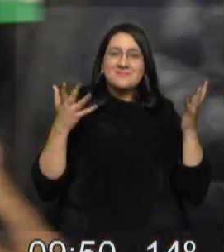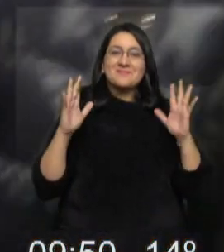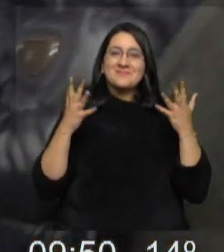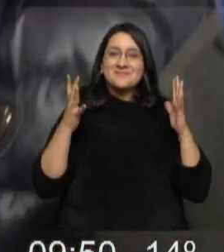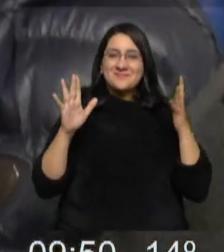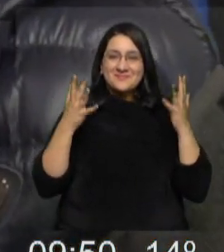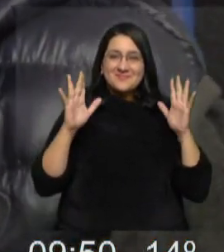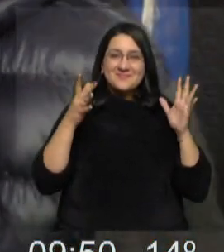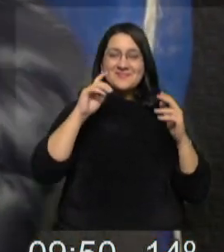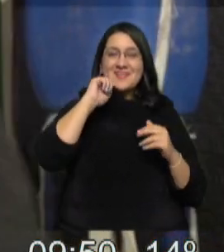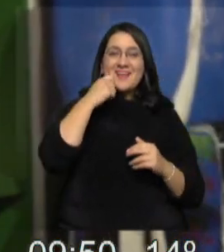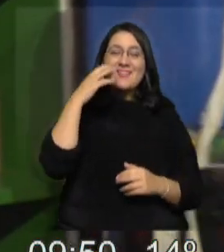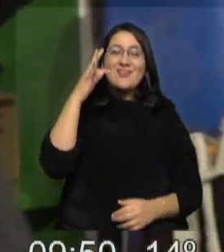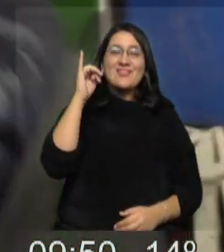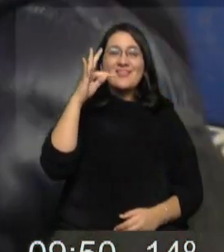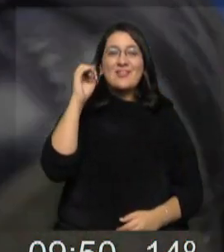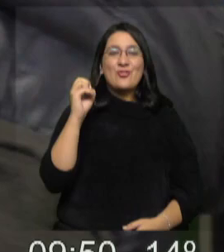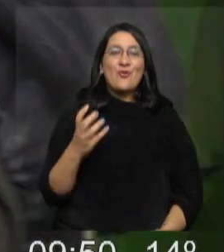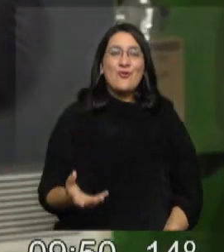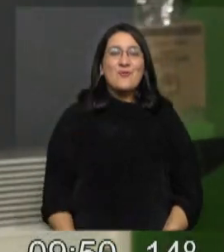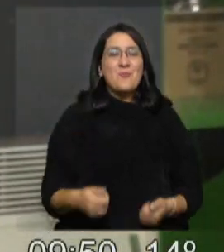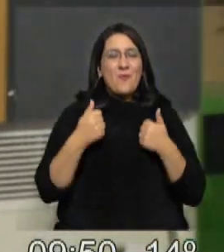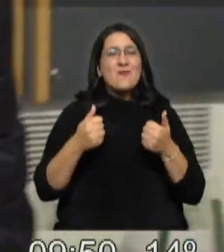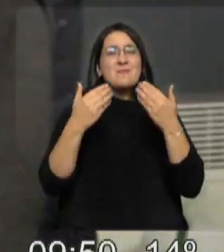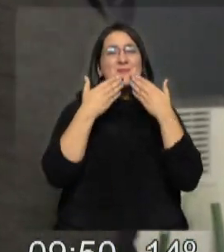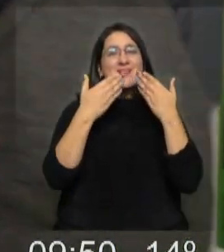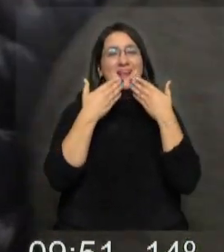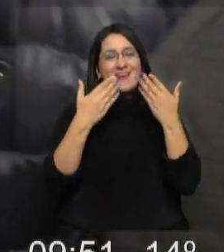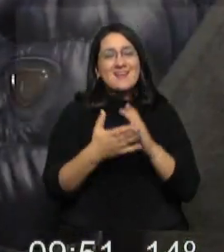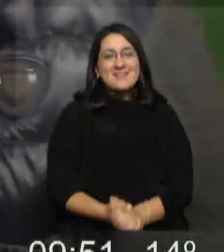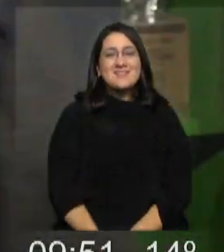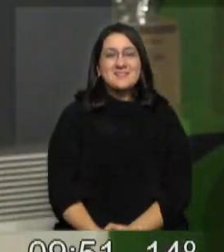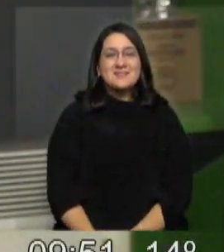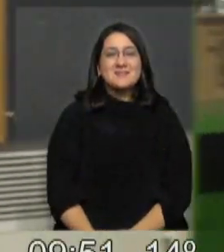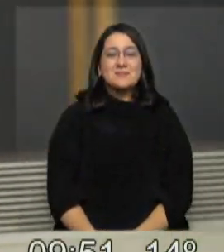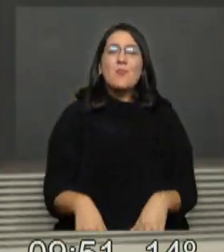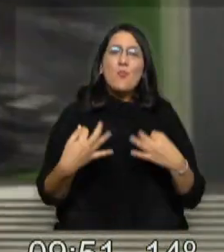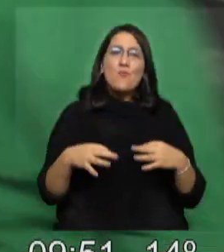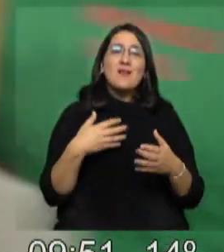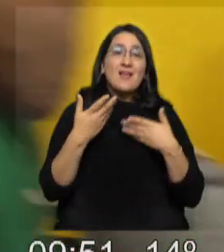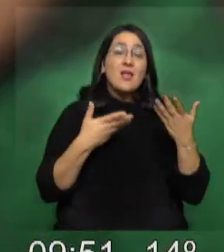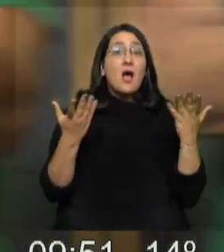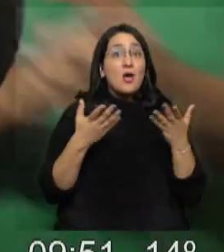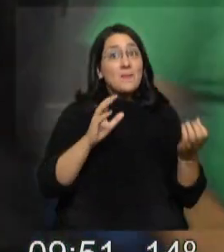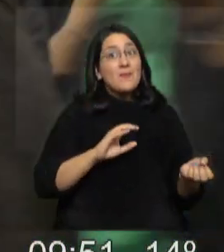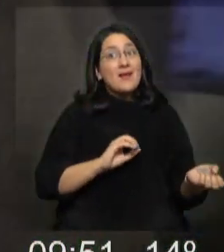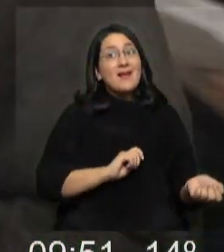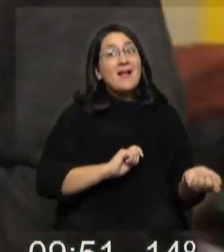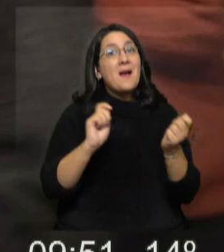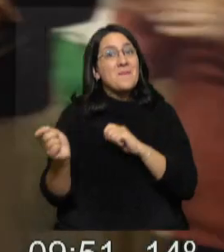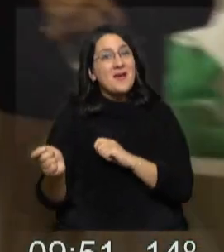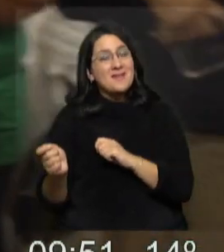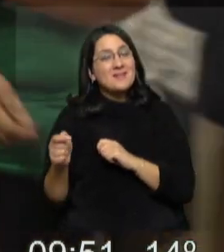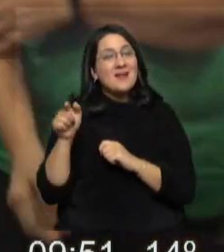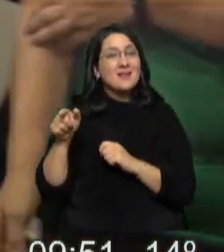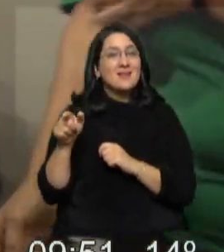lindo! ¡El Tito, carajo! ¡El Tito! ¡Gracias, Tito! Bueno, bien cantado. Me voy a mudar de barrio y me vengo hacia el otro